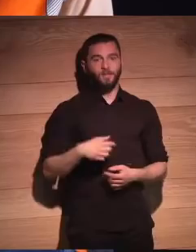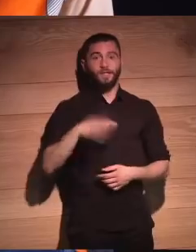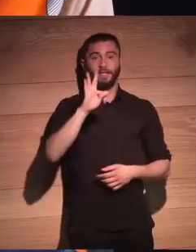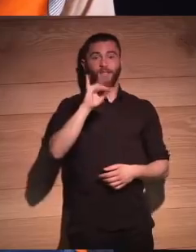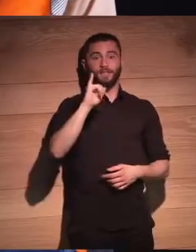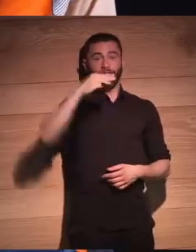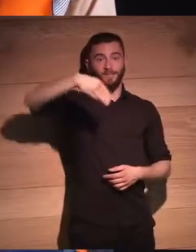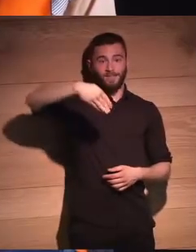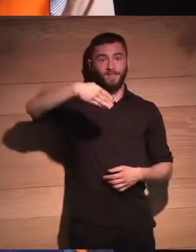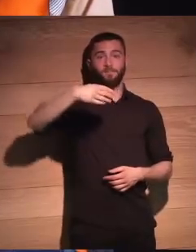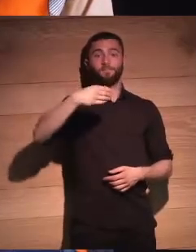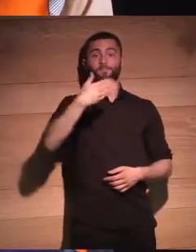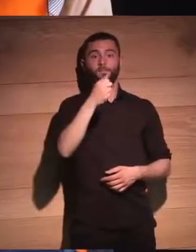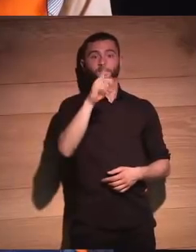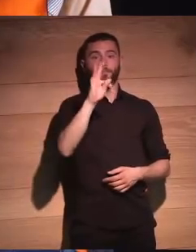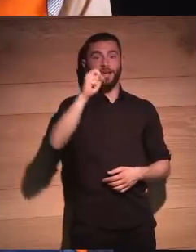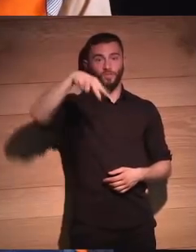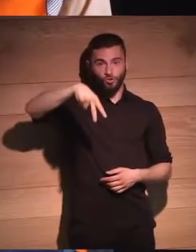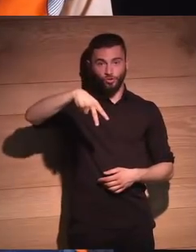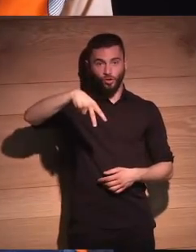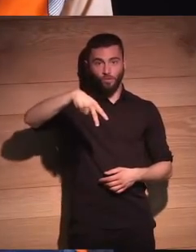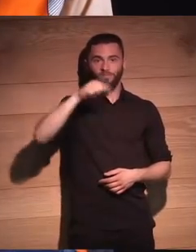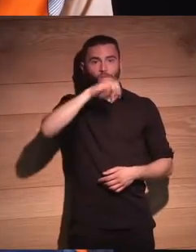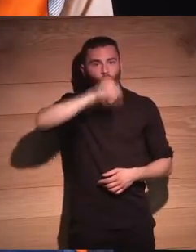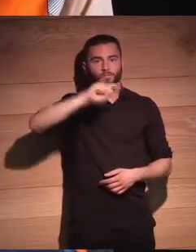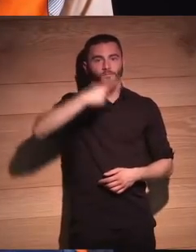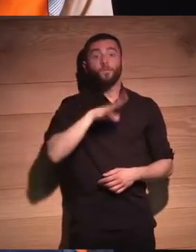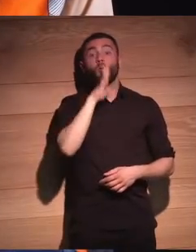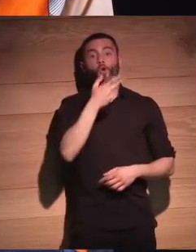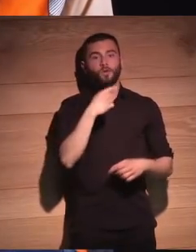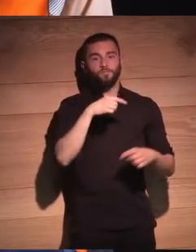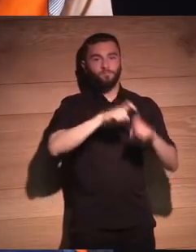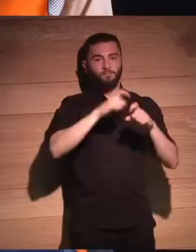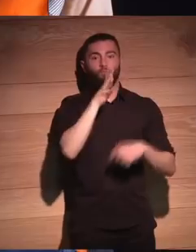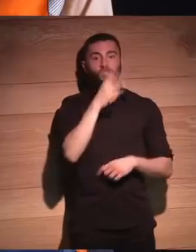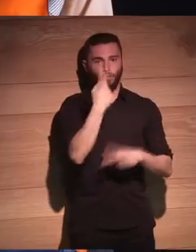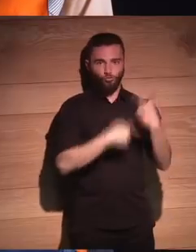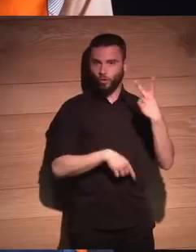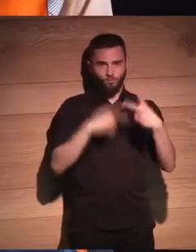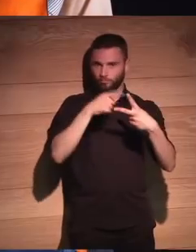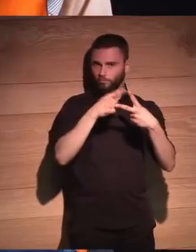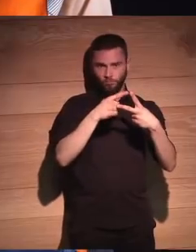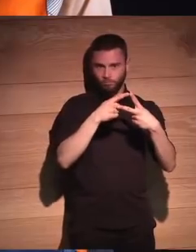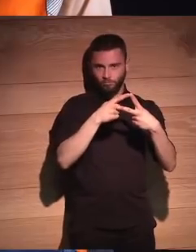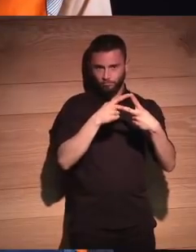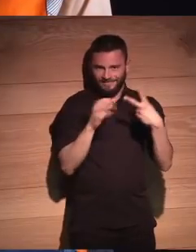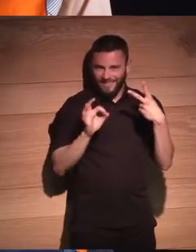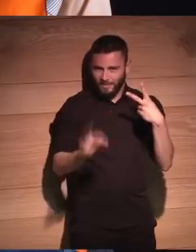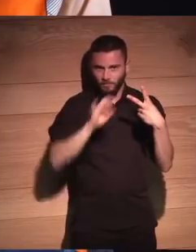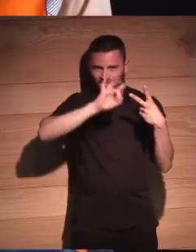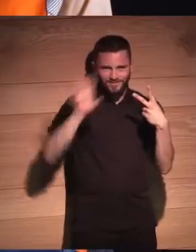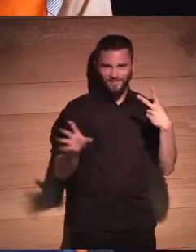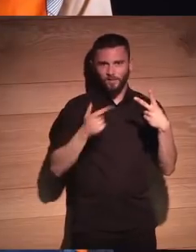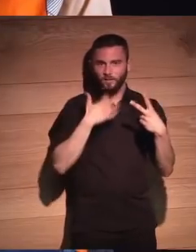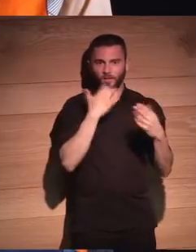Burton. Es por Bueno, dos cosas, menos por dos mal. razones, por dos razones. Una, por algo que para mí cae por sobre su propio peso, y cuando se habla mucho,